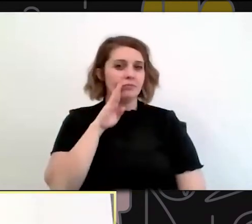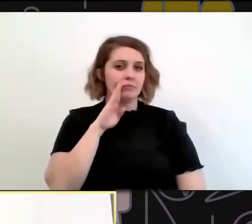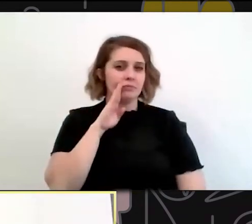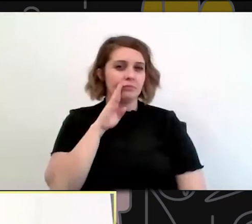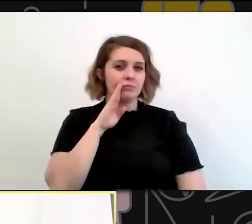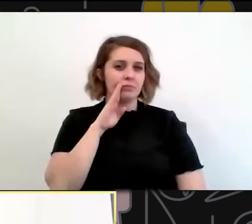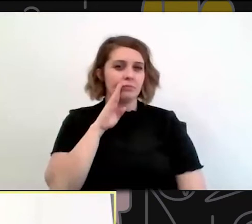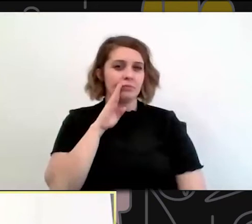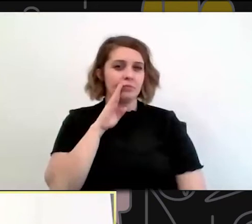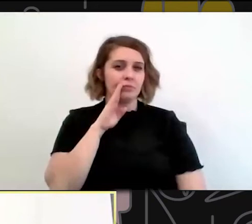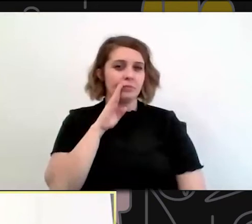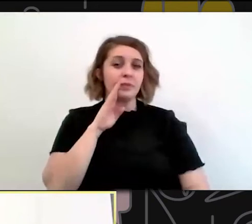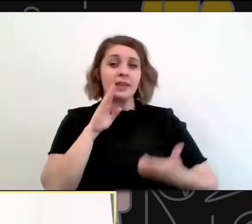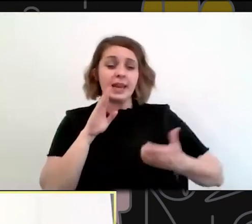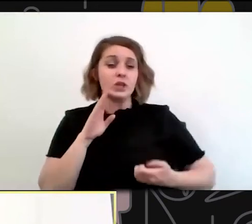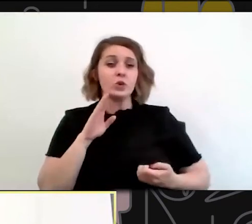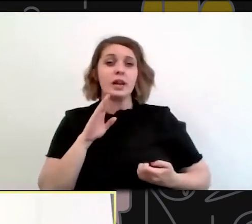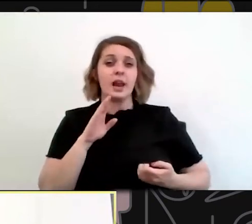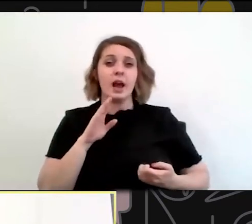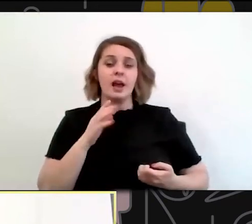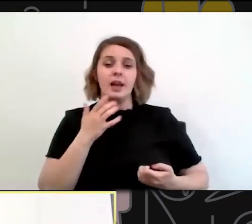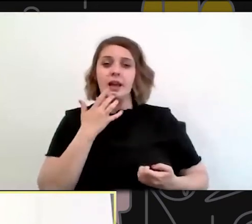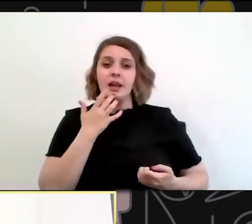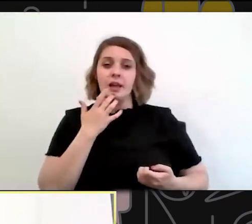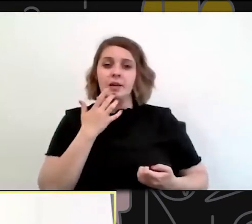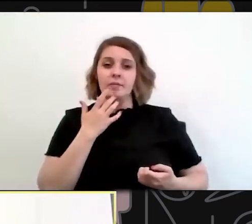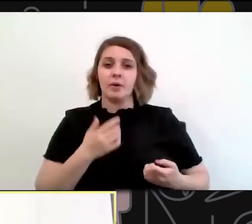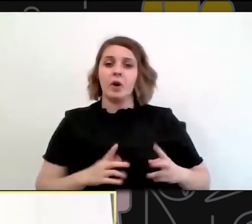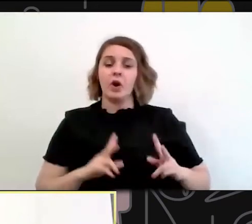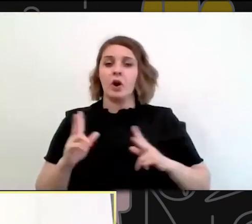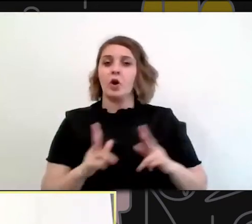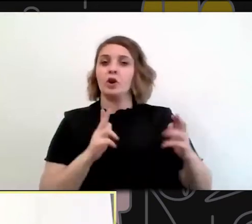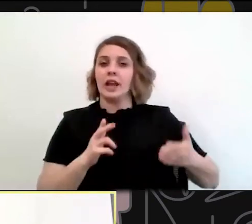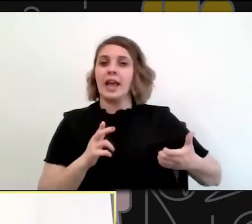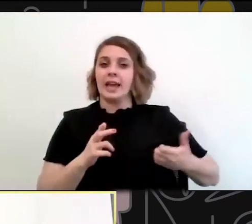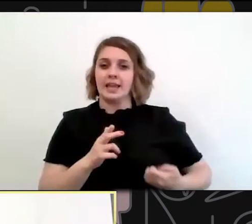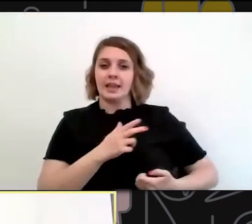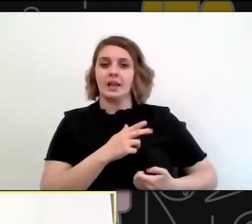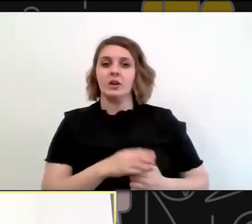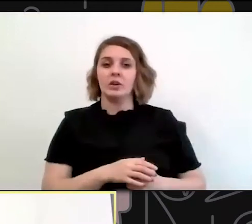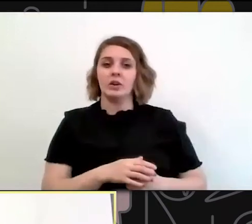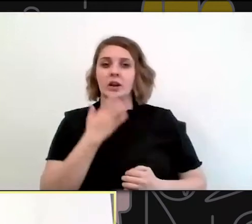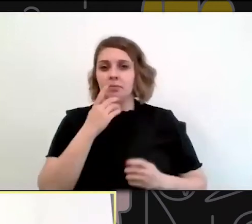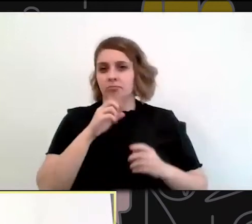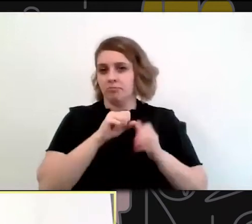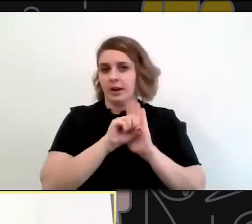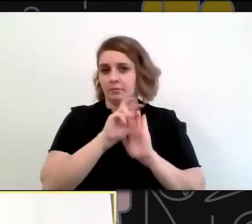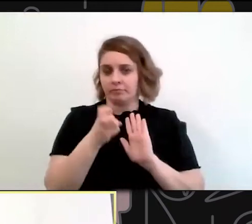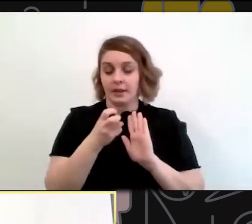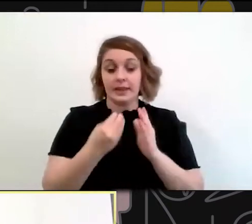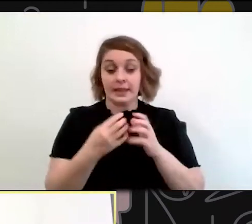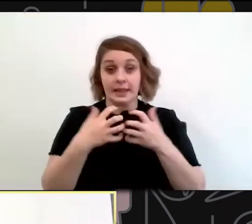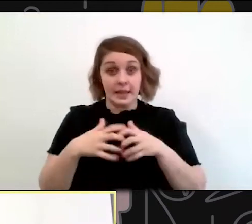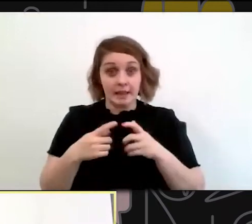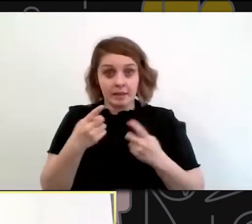la administración de la insulina, como bueno, pueden ser los puertos de inyección, como son los IPOR o el Insuflón, que son dispositivos que